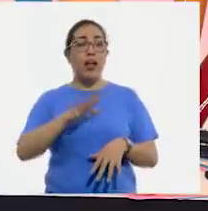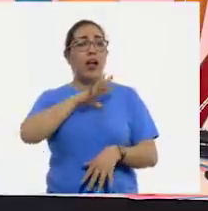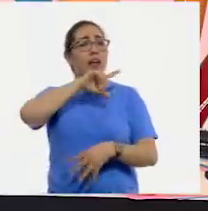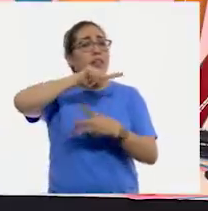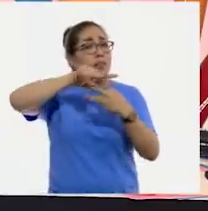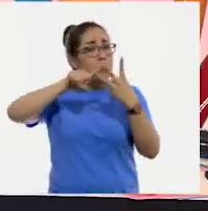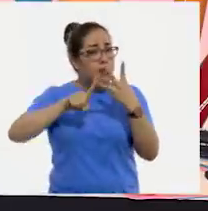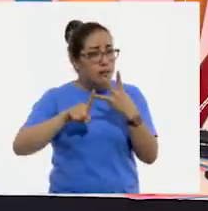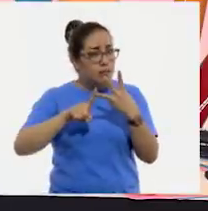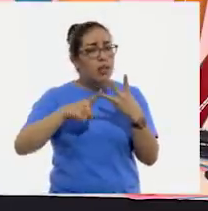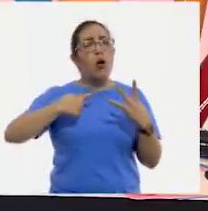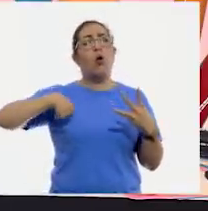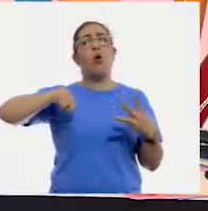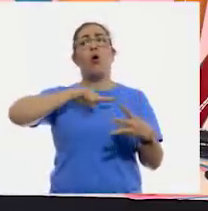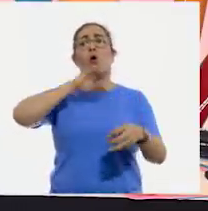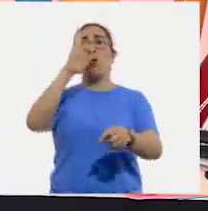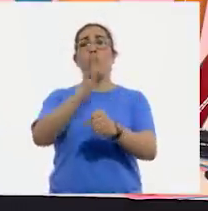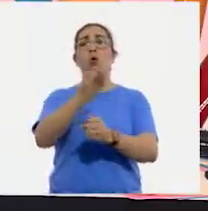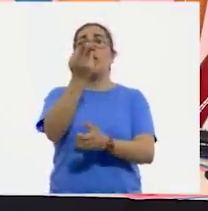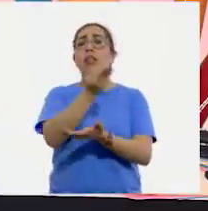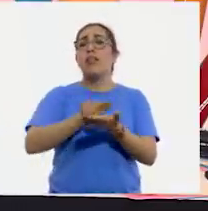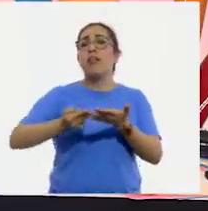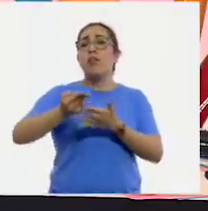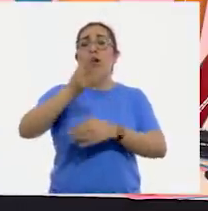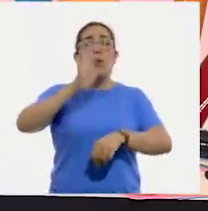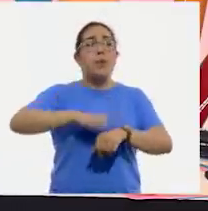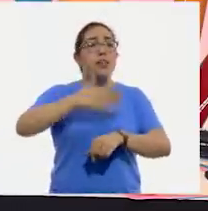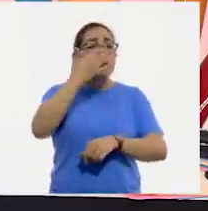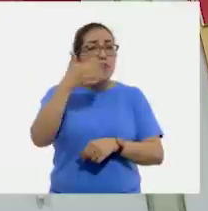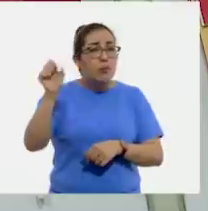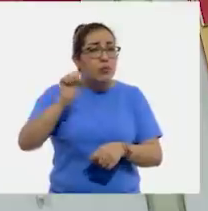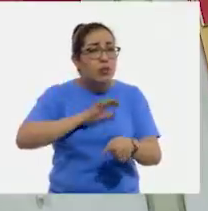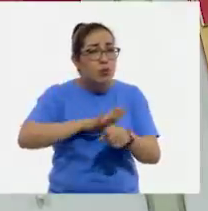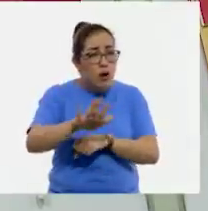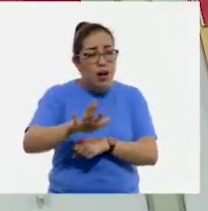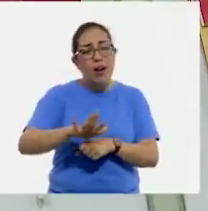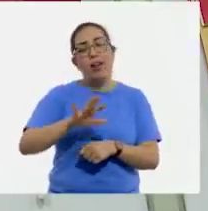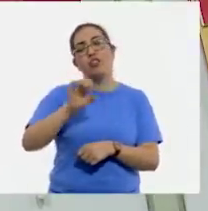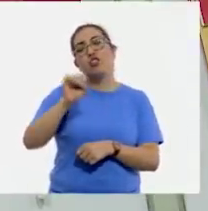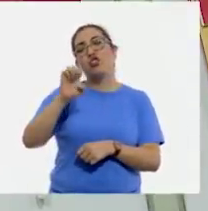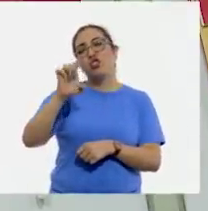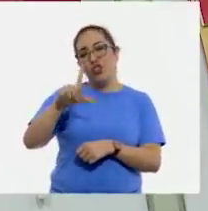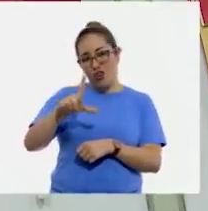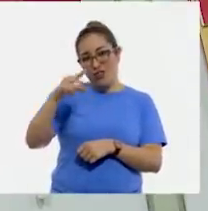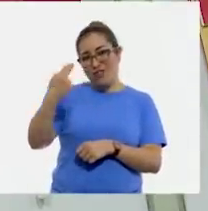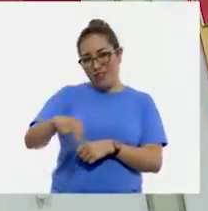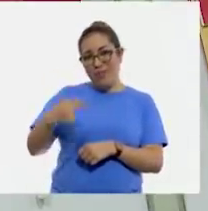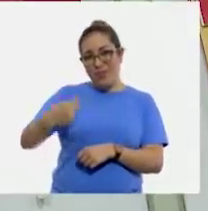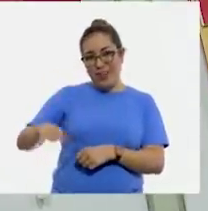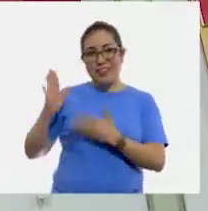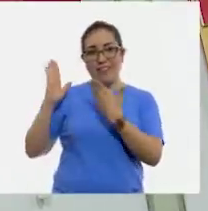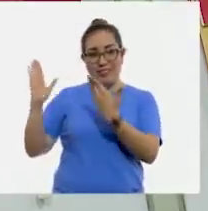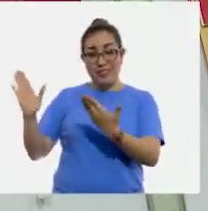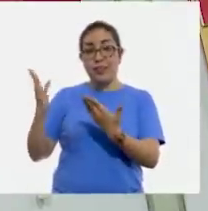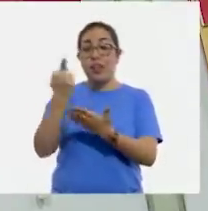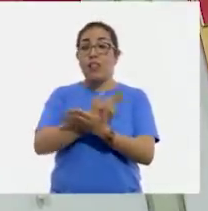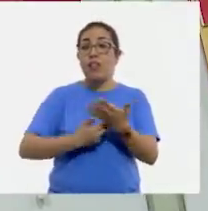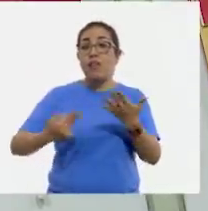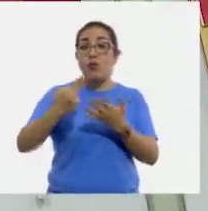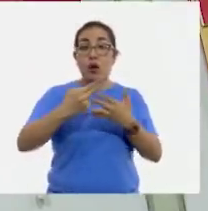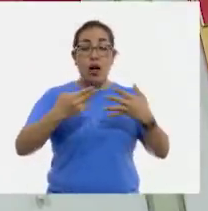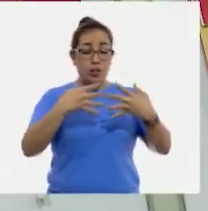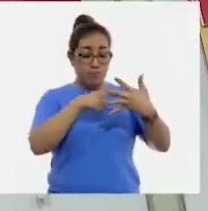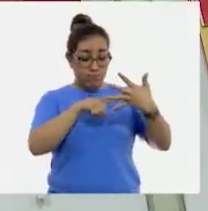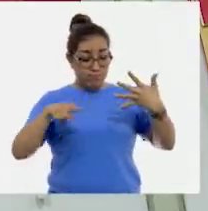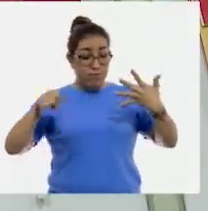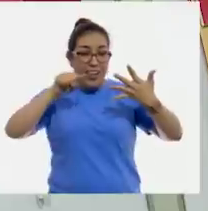Nosotros dibujaremos hoy la más famosa de ellas, la clave de sol. La clave de sol se dibuja sobre la segunda línea